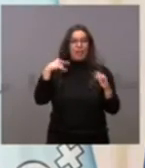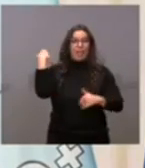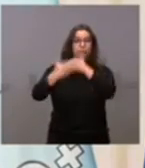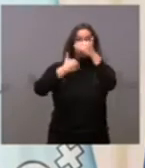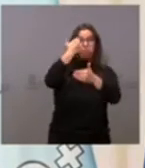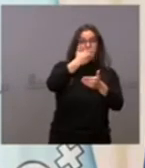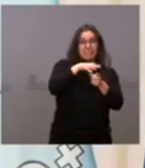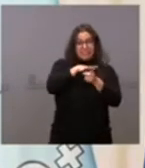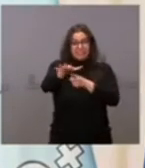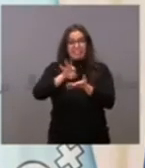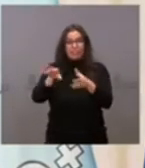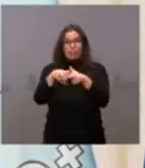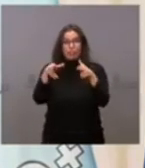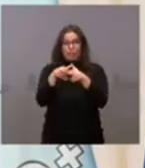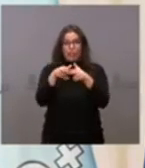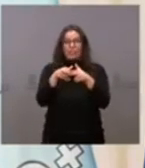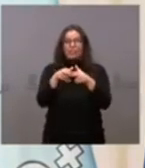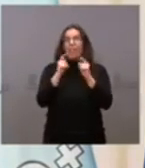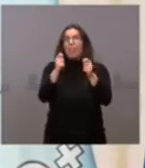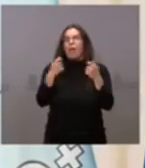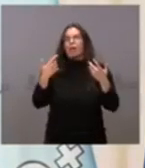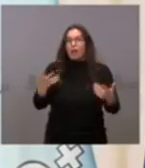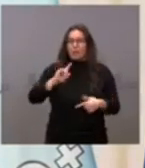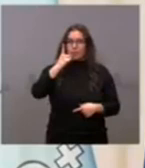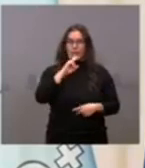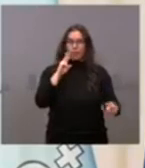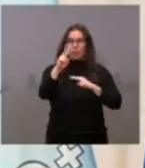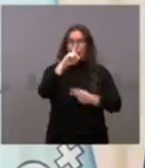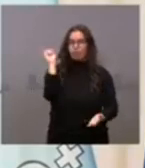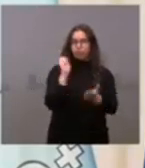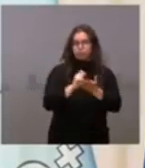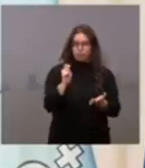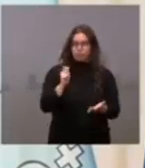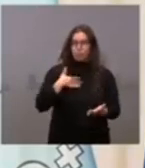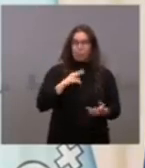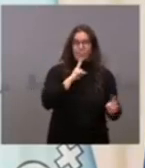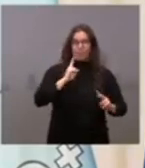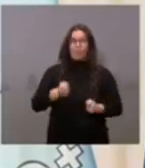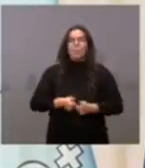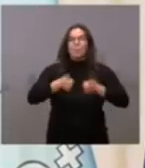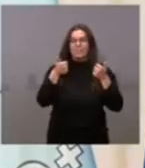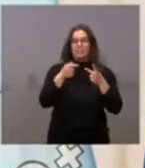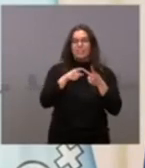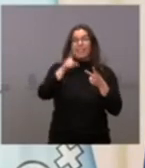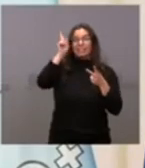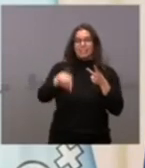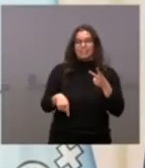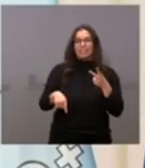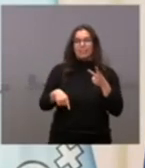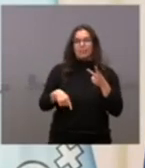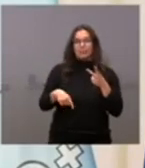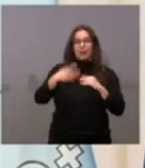sociales aumenta, por un lado, nuestra capacidad de respuesta, también nos ayuda a acortar los plazos